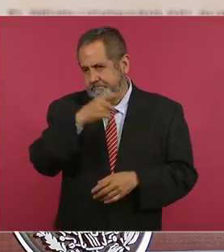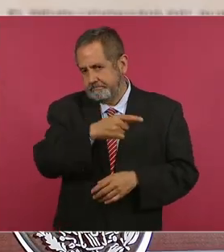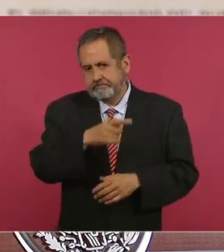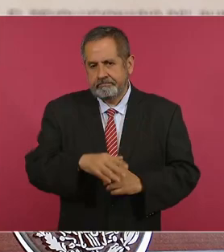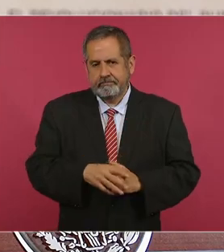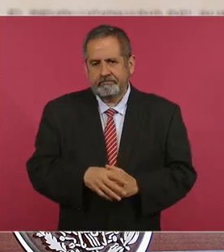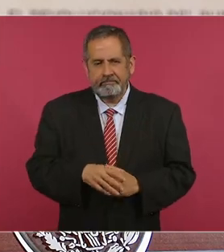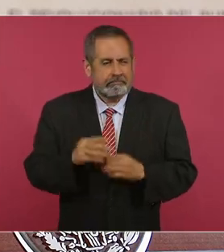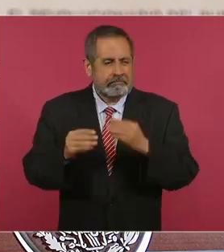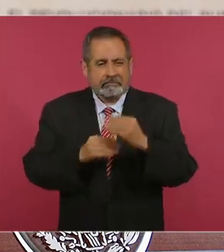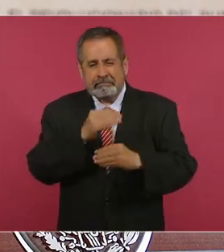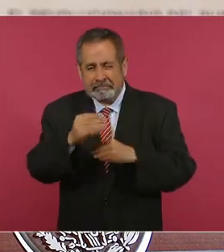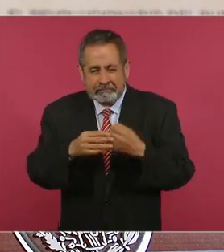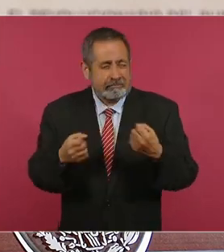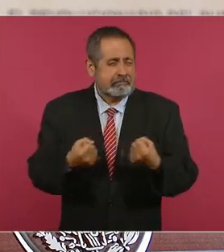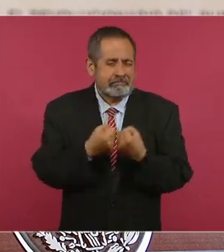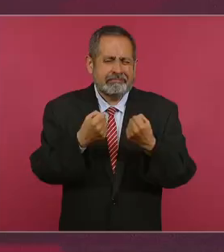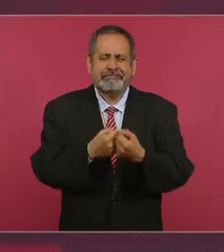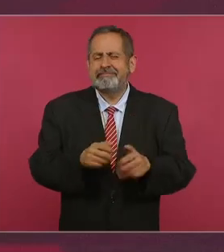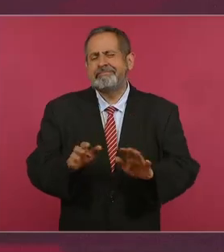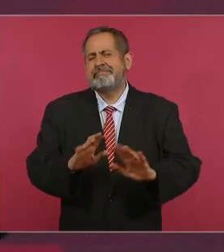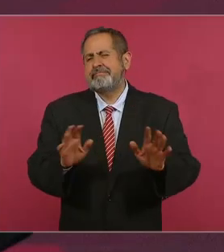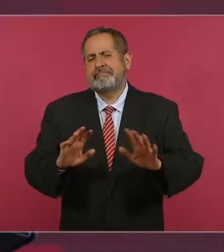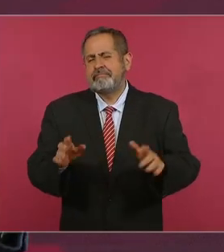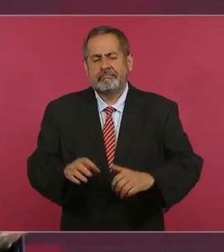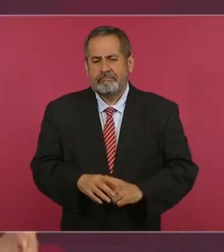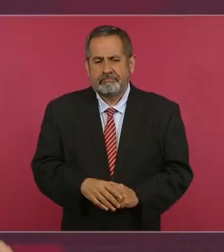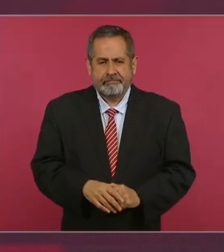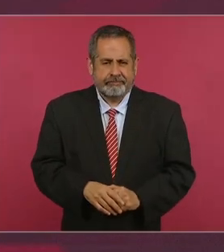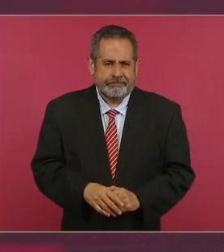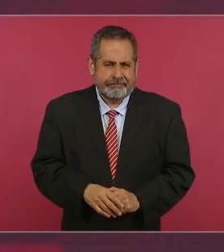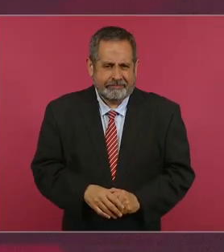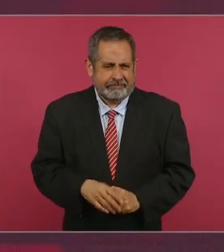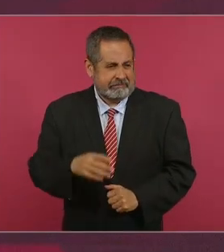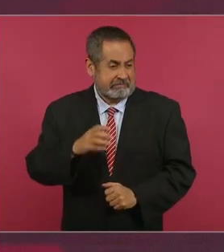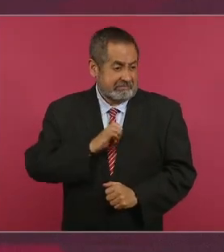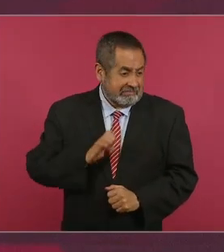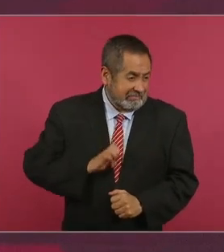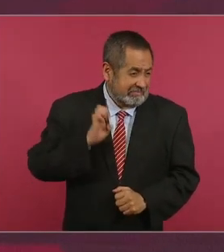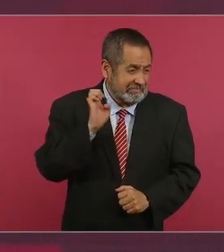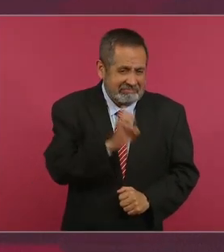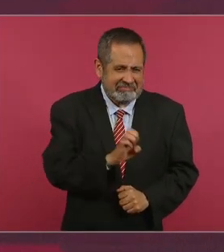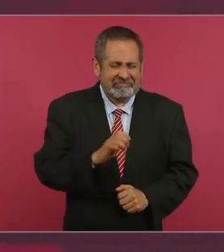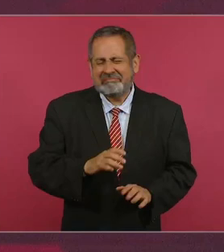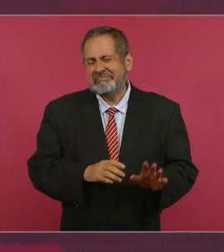no pelearnos, mucho menos odiar.